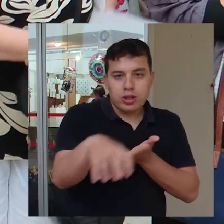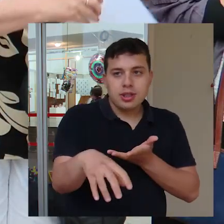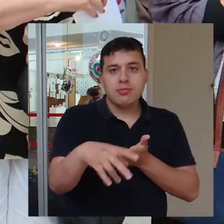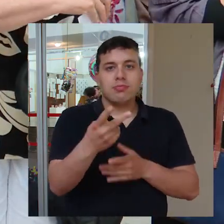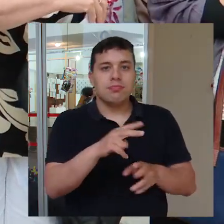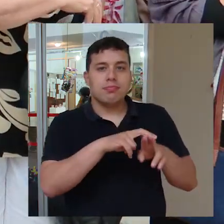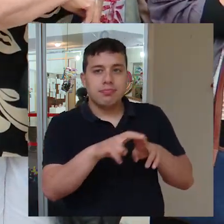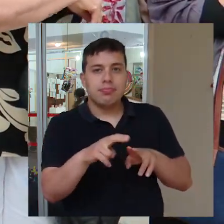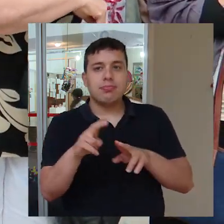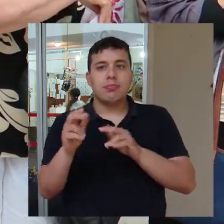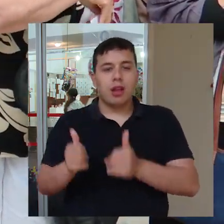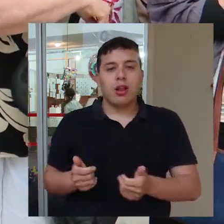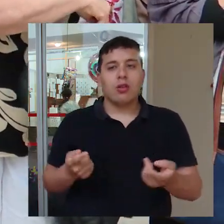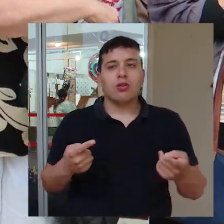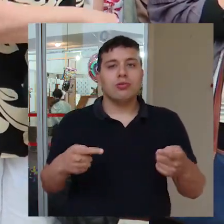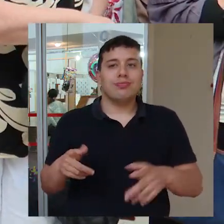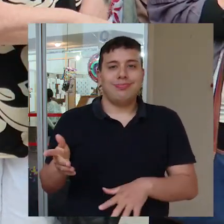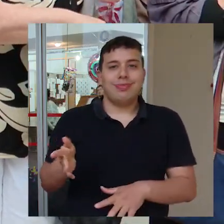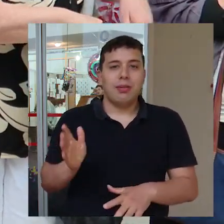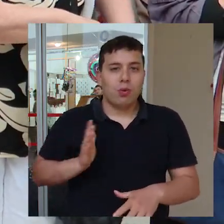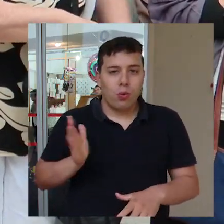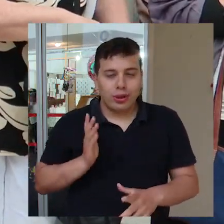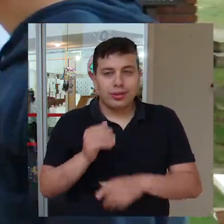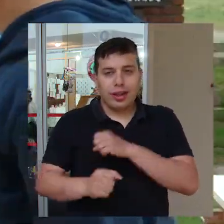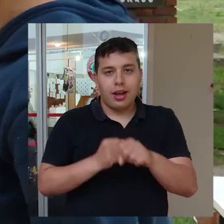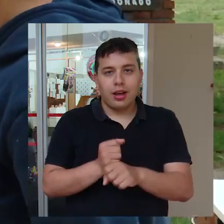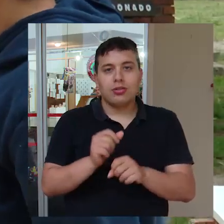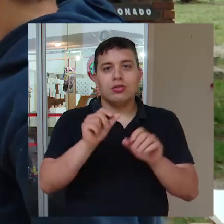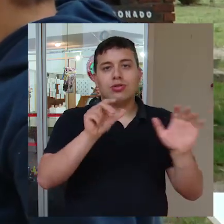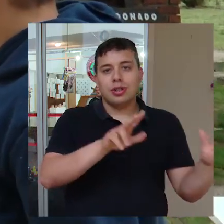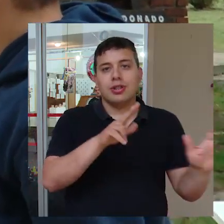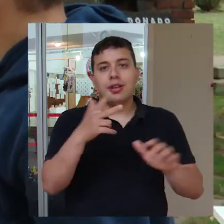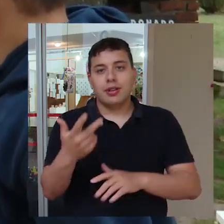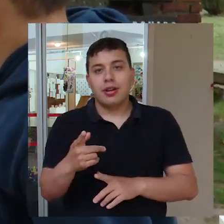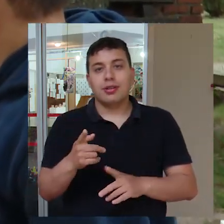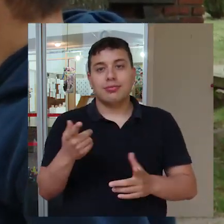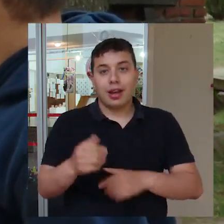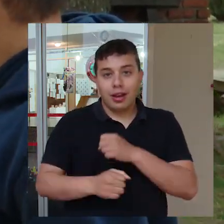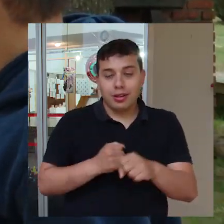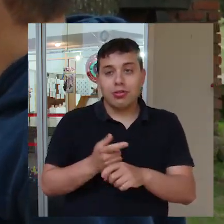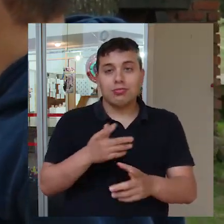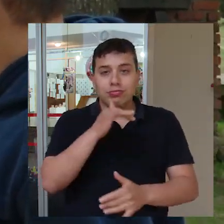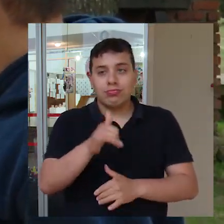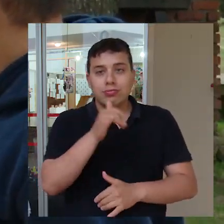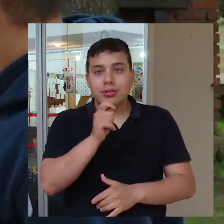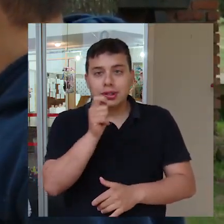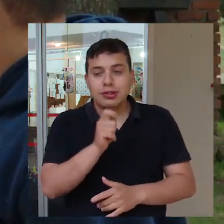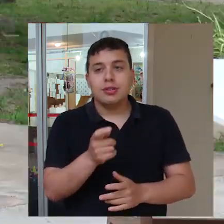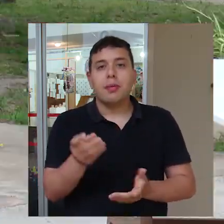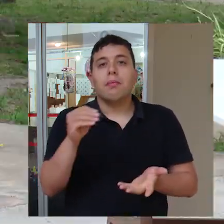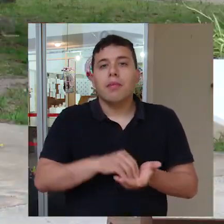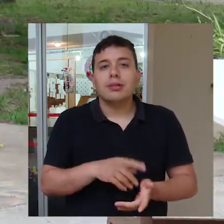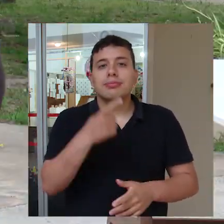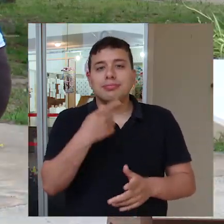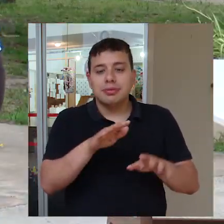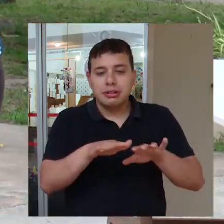Y tenemos el testimonio de una señora de 83 años y de niños que realmente participaron en estos talleres